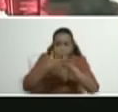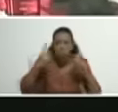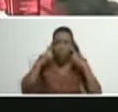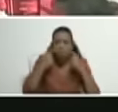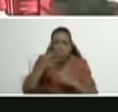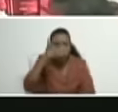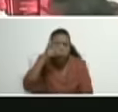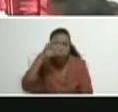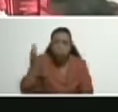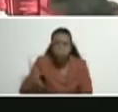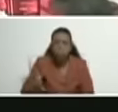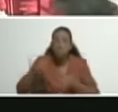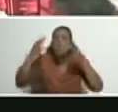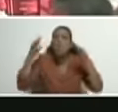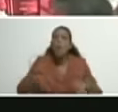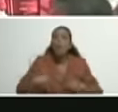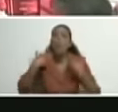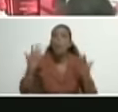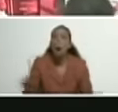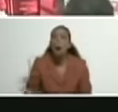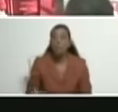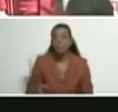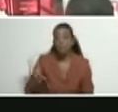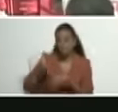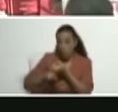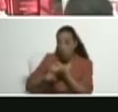acuerdo conmigo? ¿Me apoya?